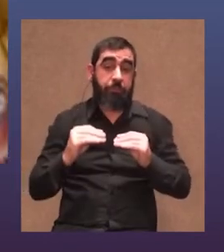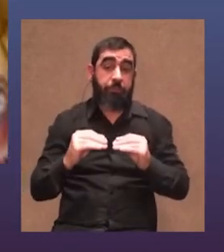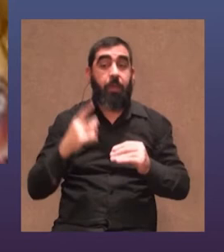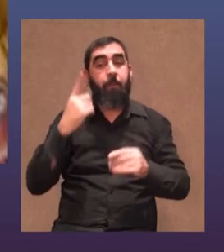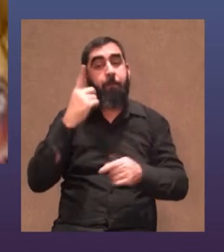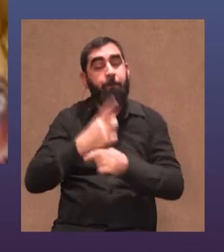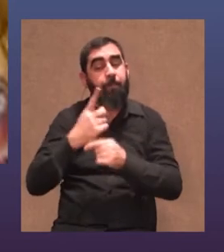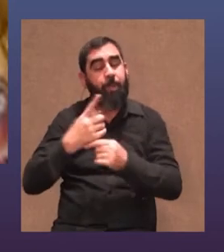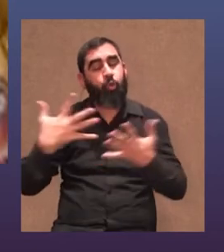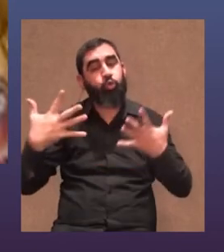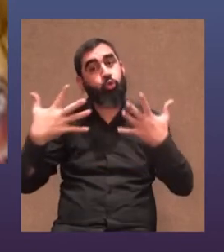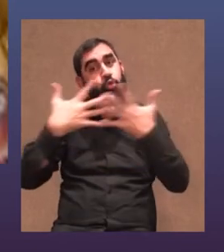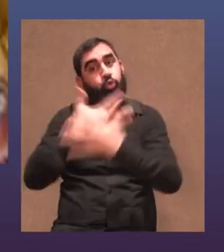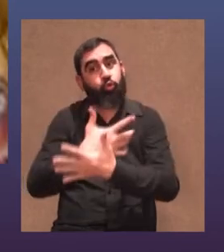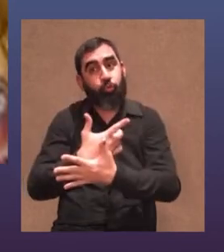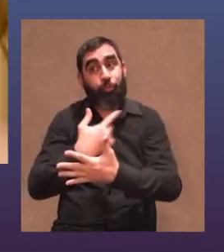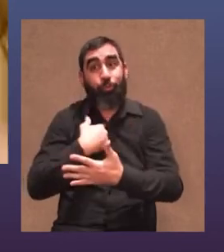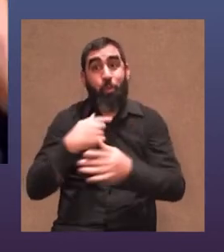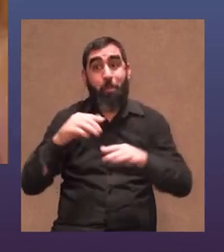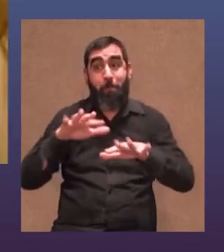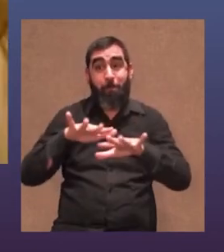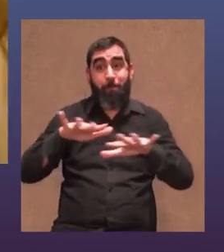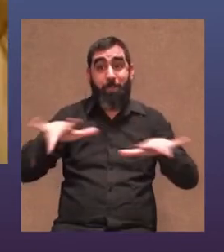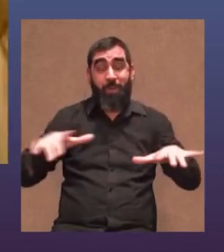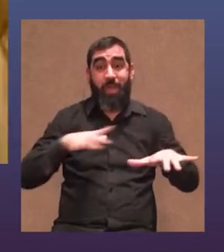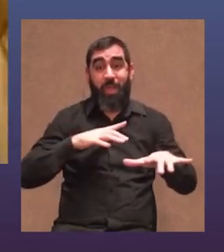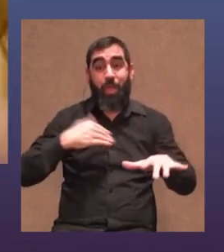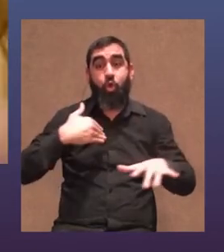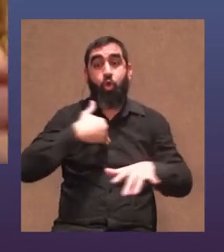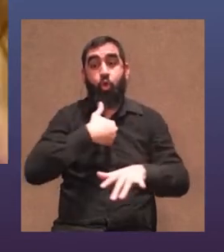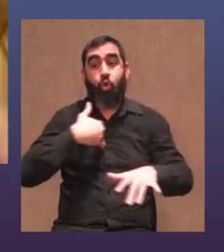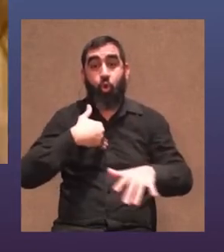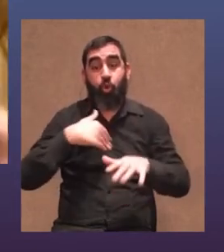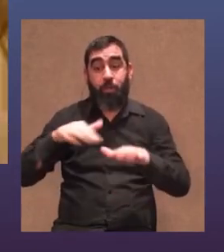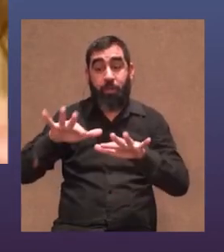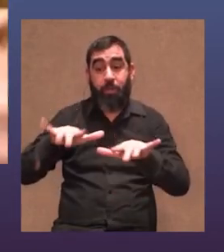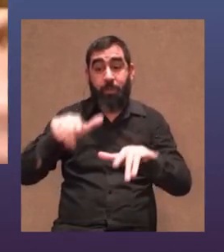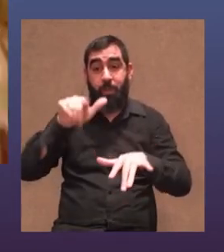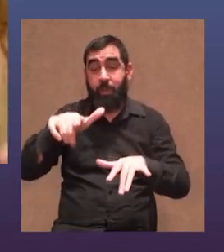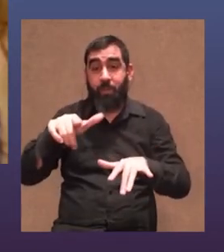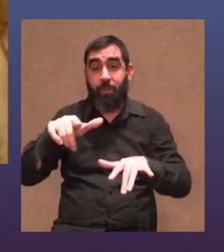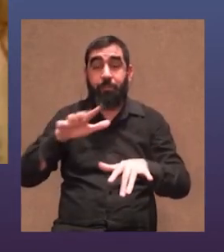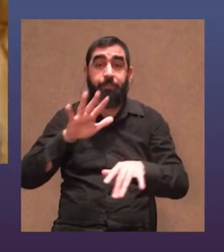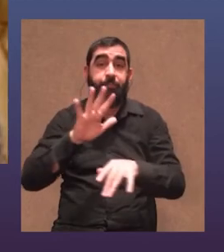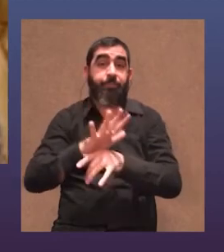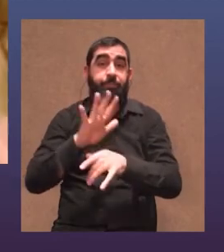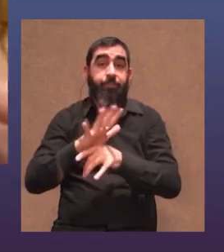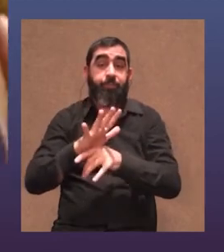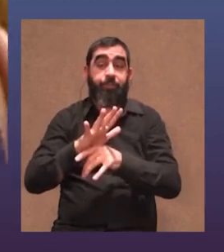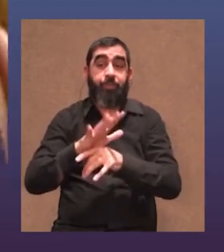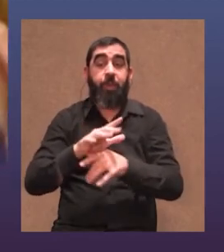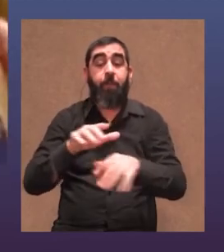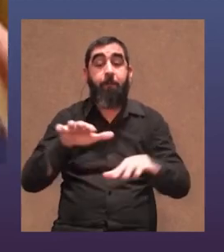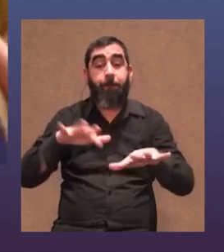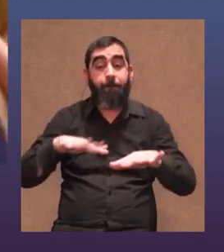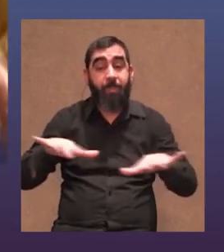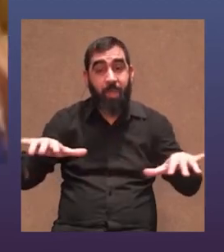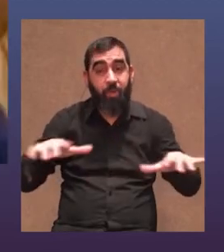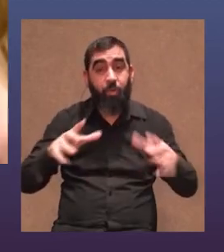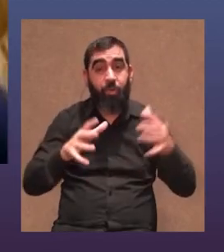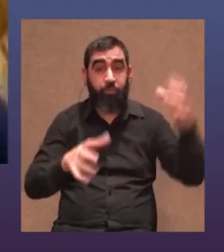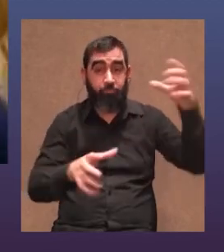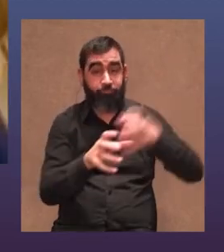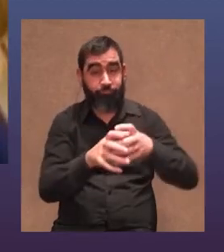Al principio la sufrí terrible porque para un pianista el rol del piano, que es el piano y el contrabajo son,